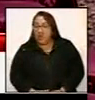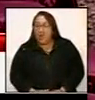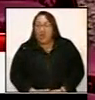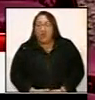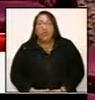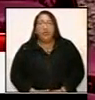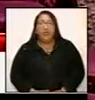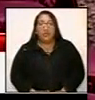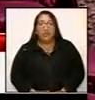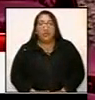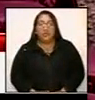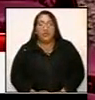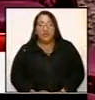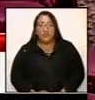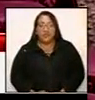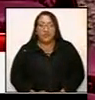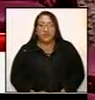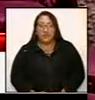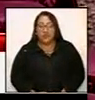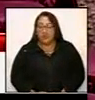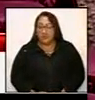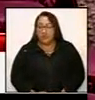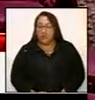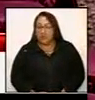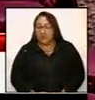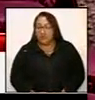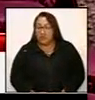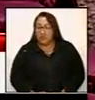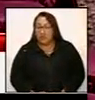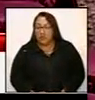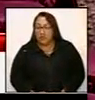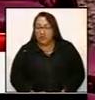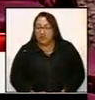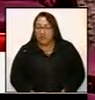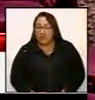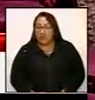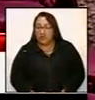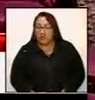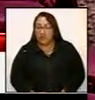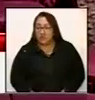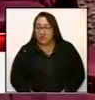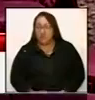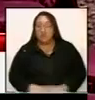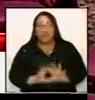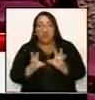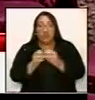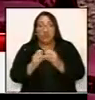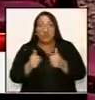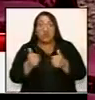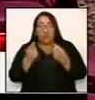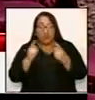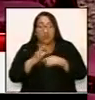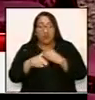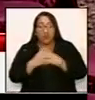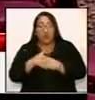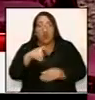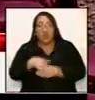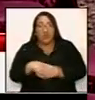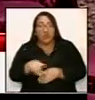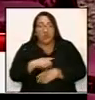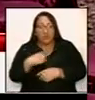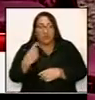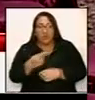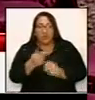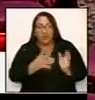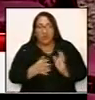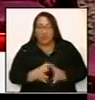Salgado, Martorell, Aramayo, de Belaunde, Noceda, Mulder, Chacón, García Belaunde y quien habla, ¿no? Entonces, hay una preocupación de que hemos visto que hay unos